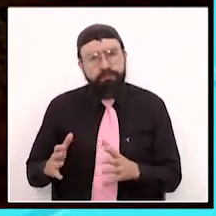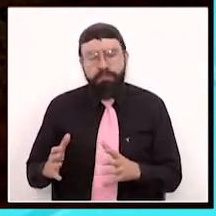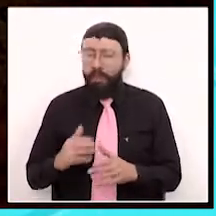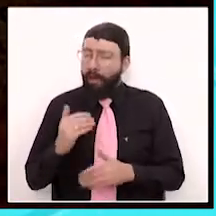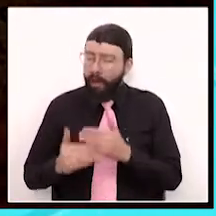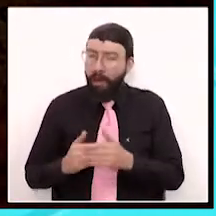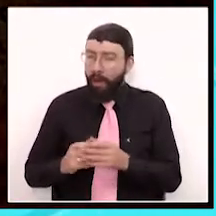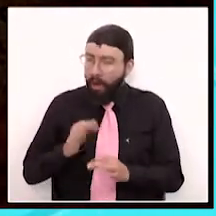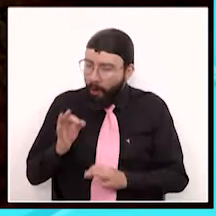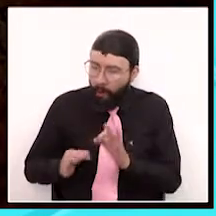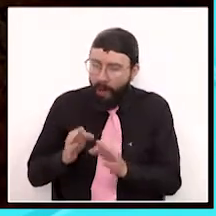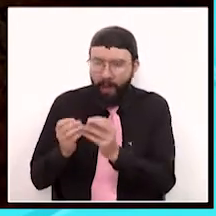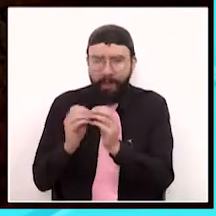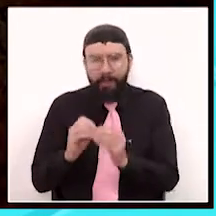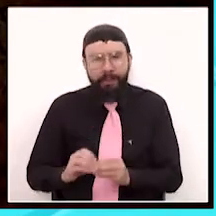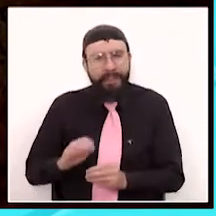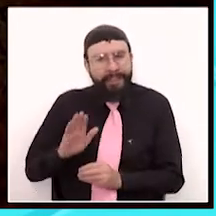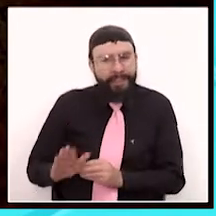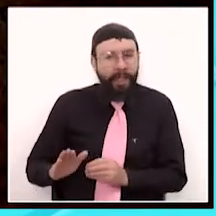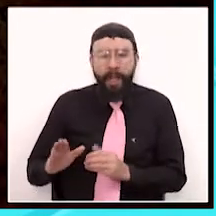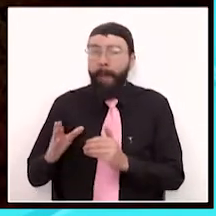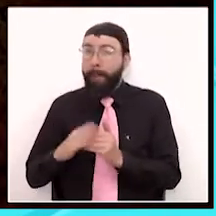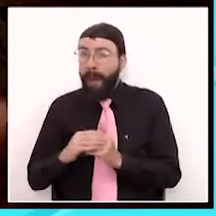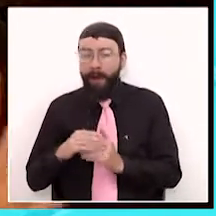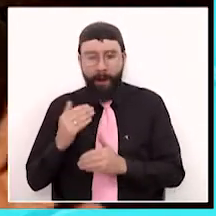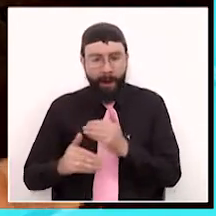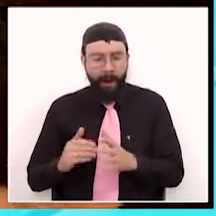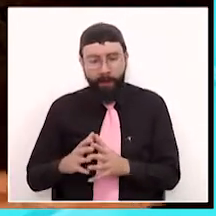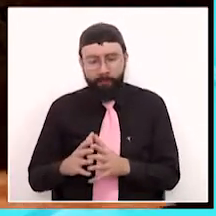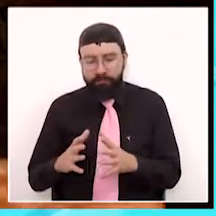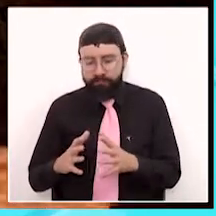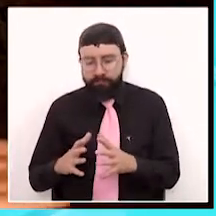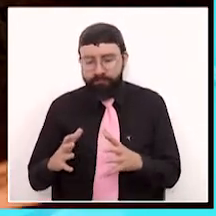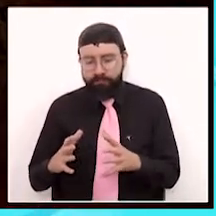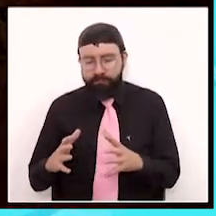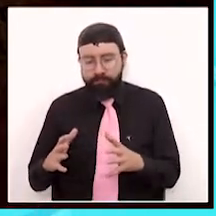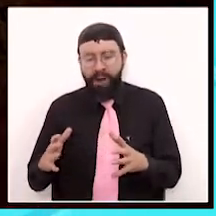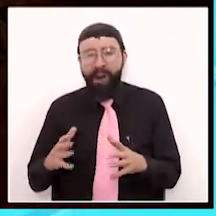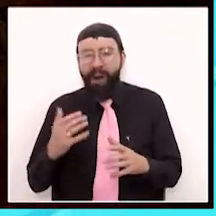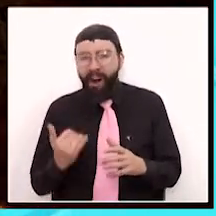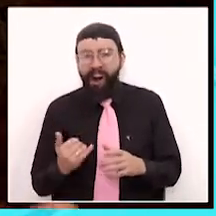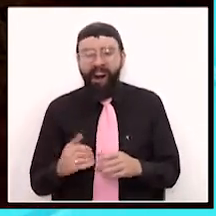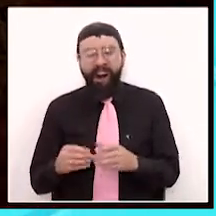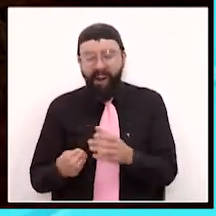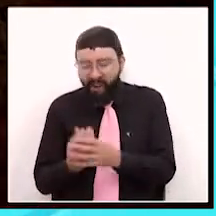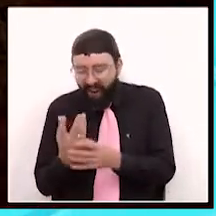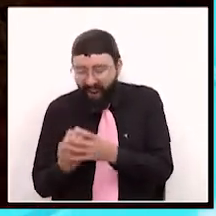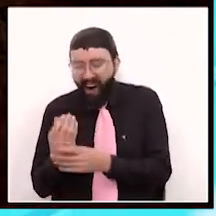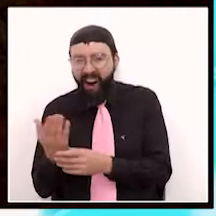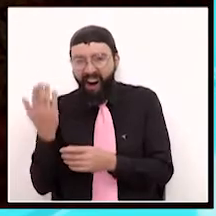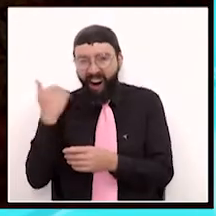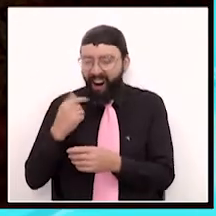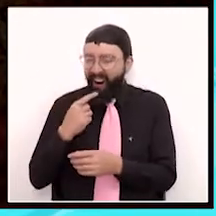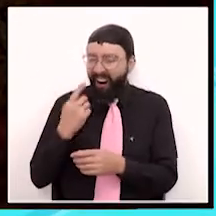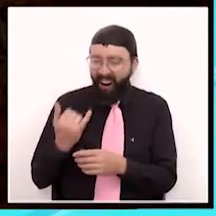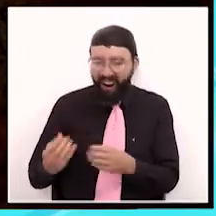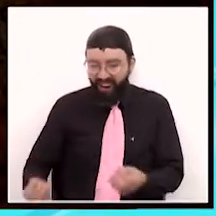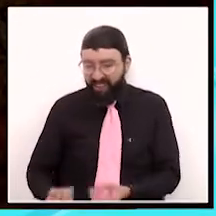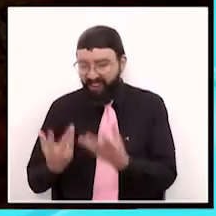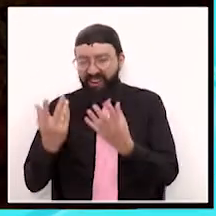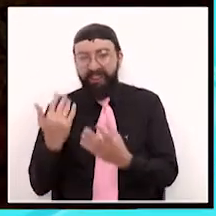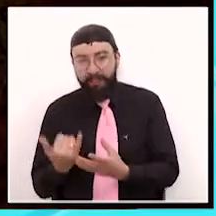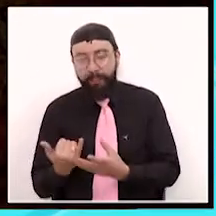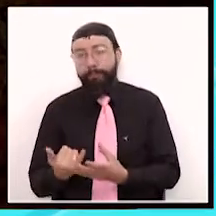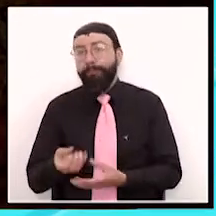cuidado artesanal de ese pan, donde va madurando y generando ese cultivo enriquecido de bacterias, eso va a